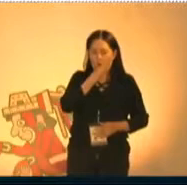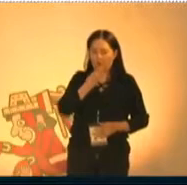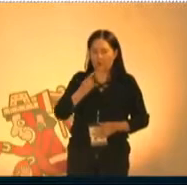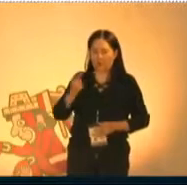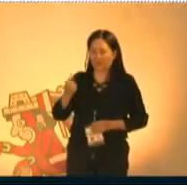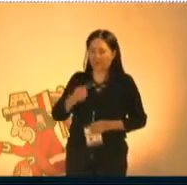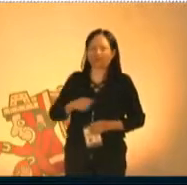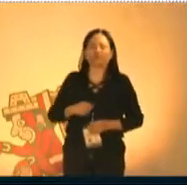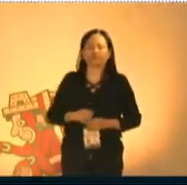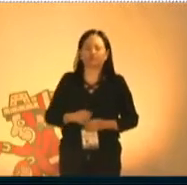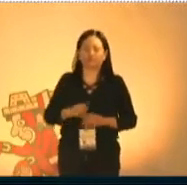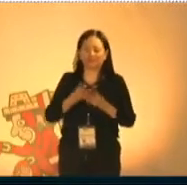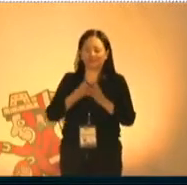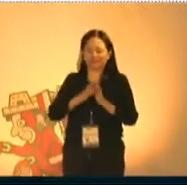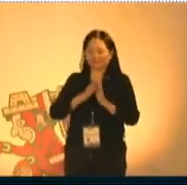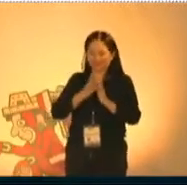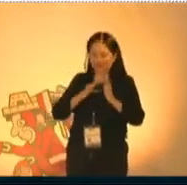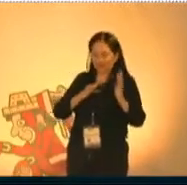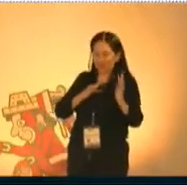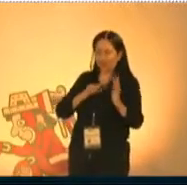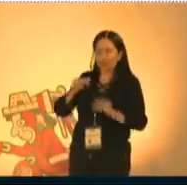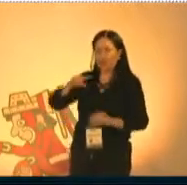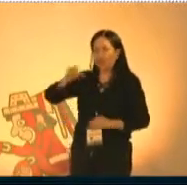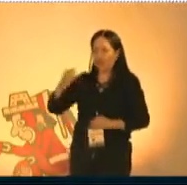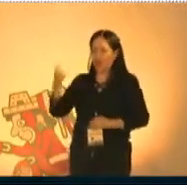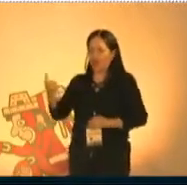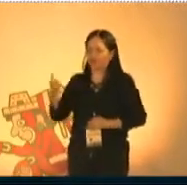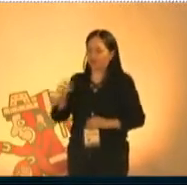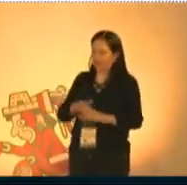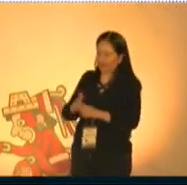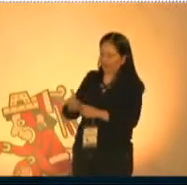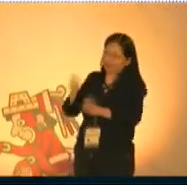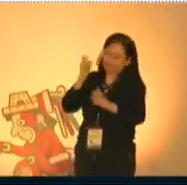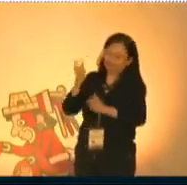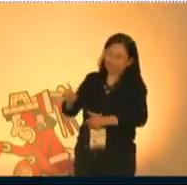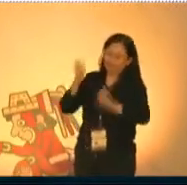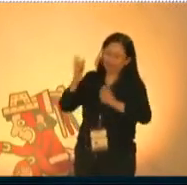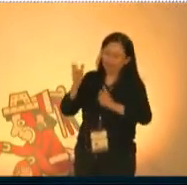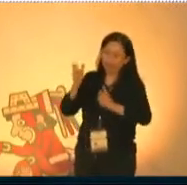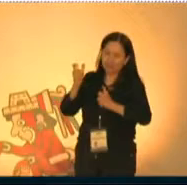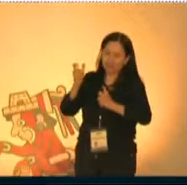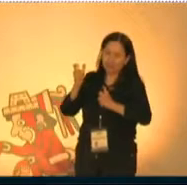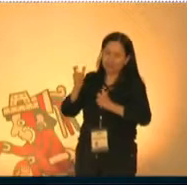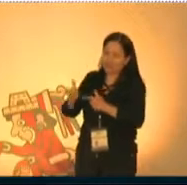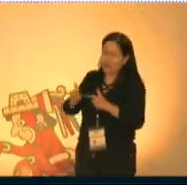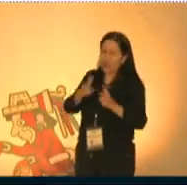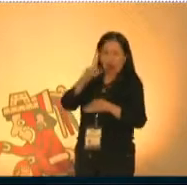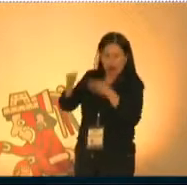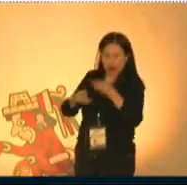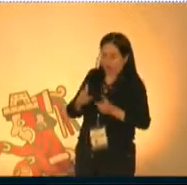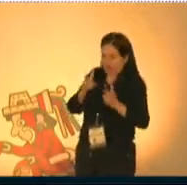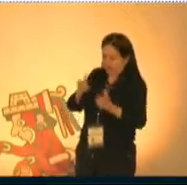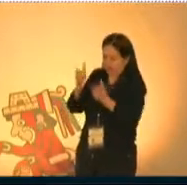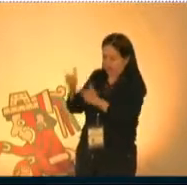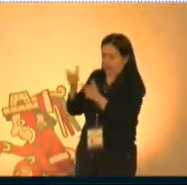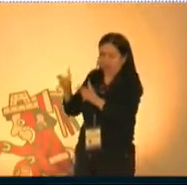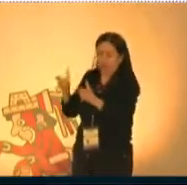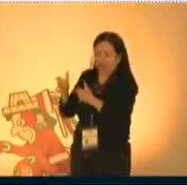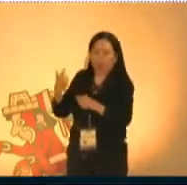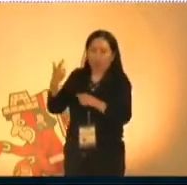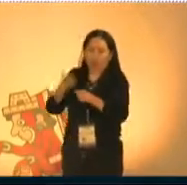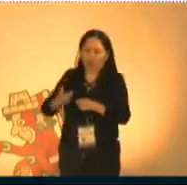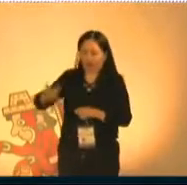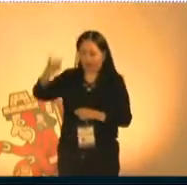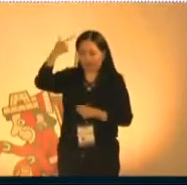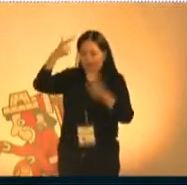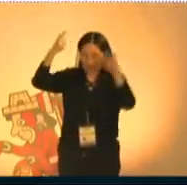y bien cerca la última bala le dio en el corazón las otras tres le dieron en el sombrero